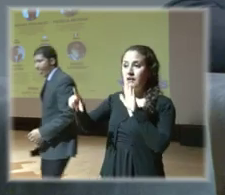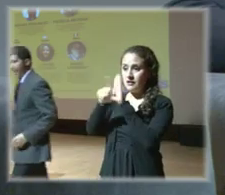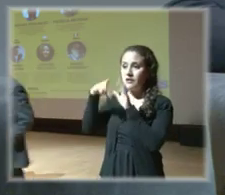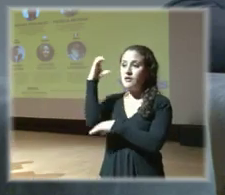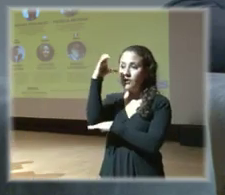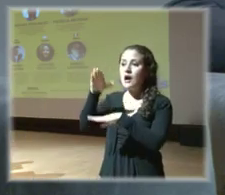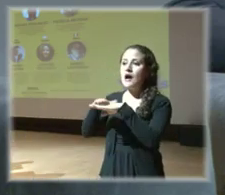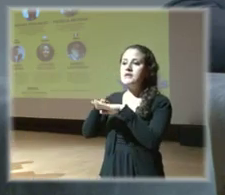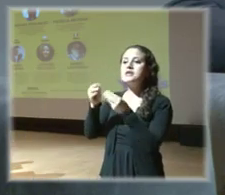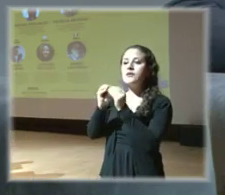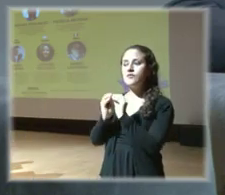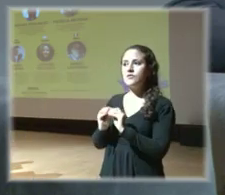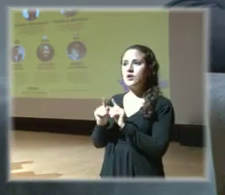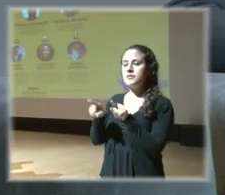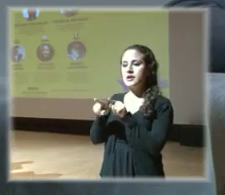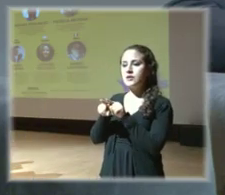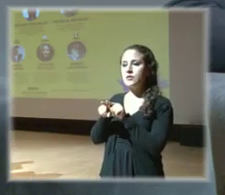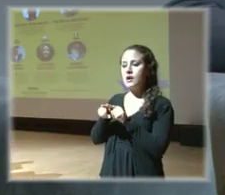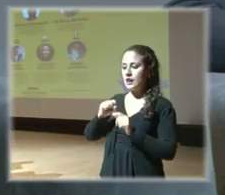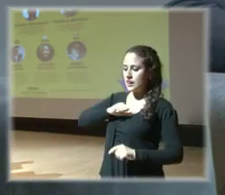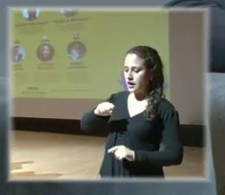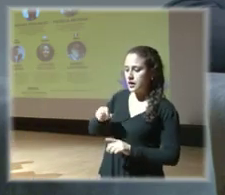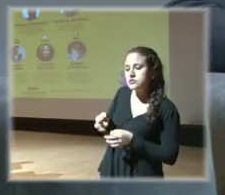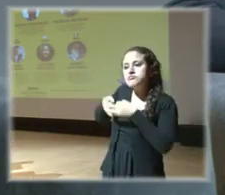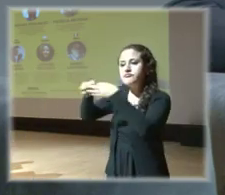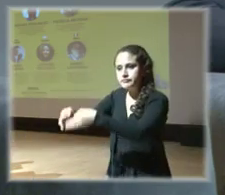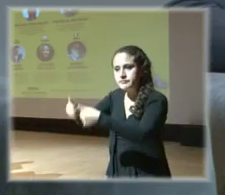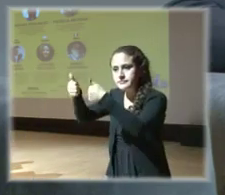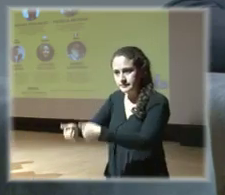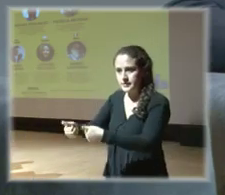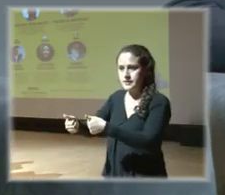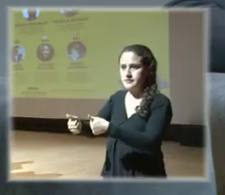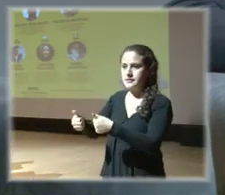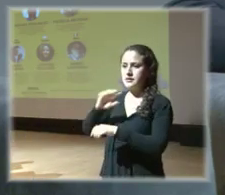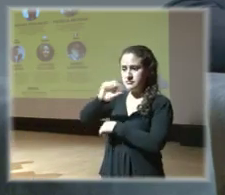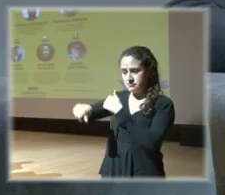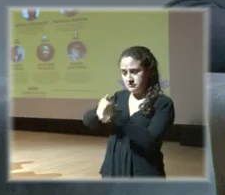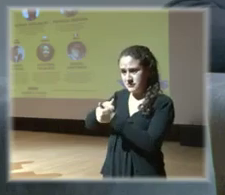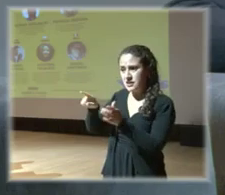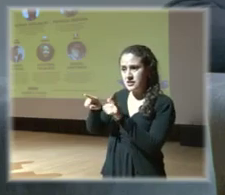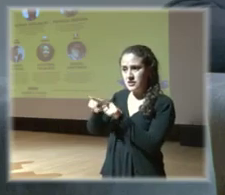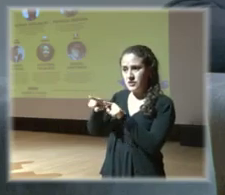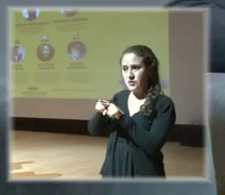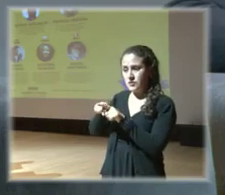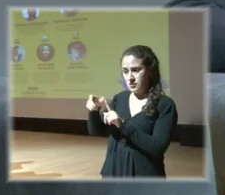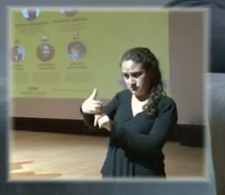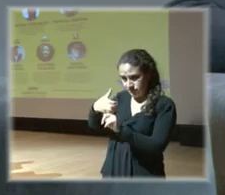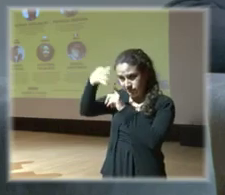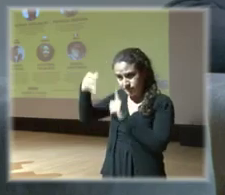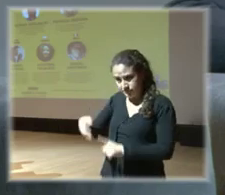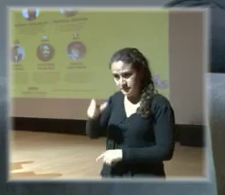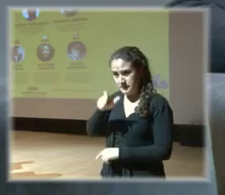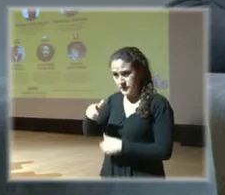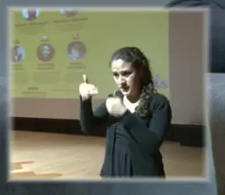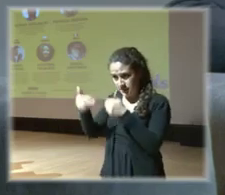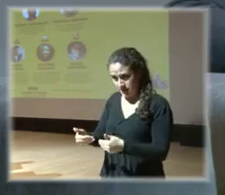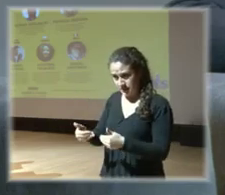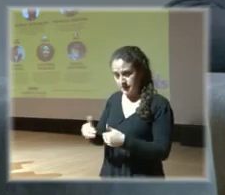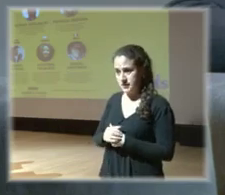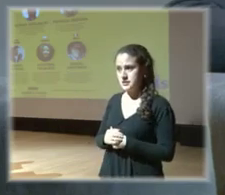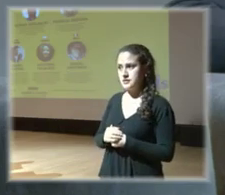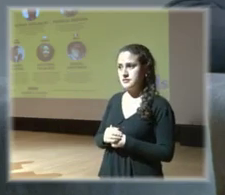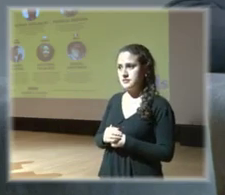que es un mecanismo de restablecimiento de los derechos. ¿Es la interdicción una forma de proteger a las personas con discapacidad? ¿Y por